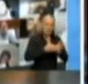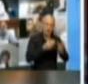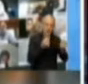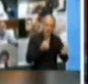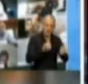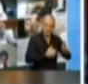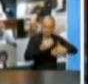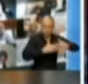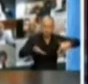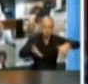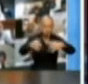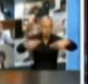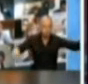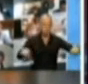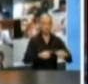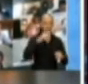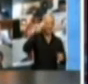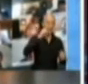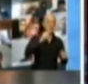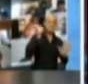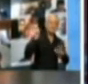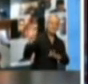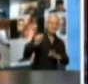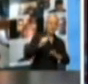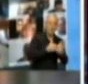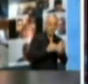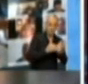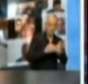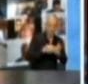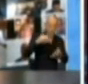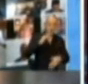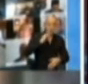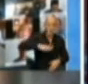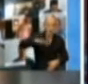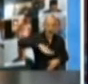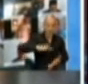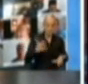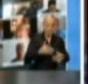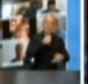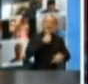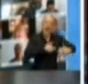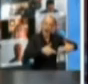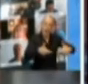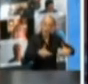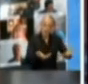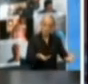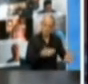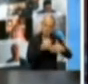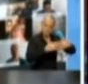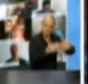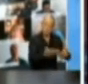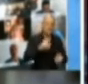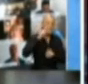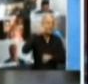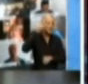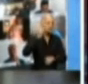prescripción digital y teleasistencia, que permite que las recetas se puedan hacer en formato digital y no en papel, como decía la vieja ley